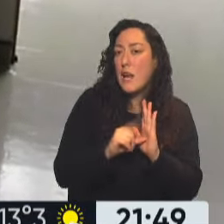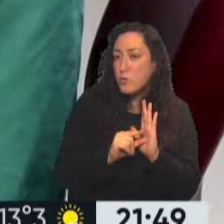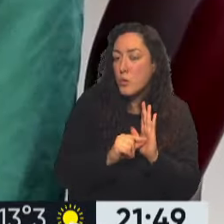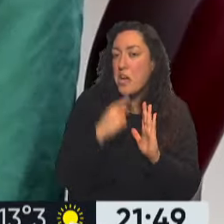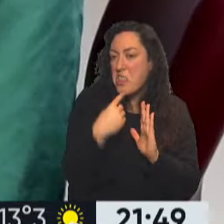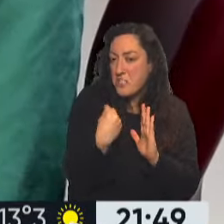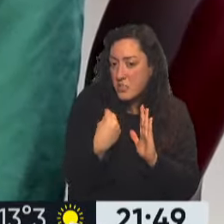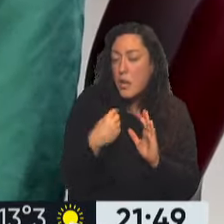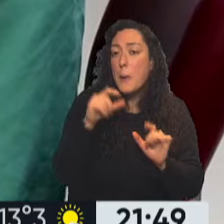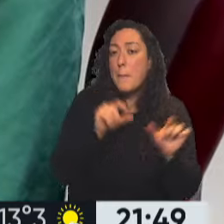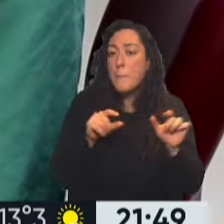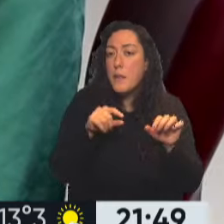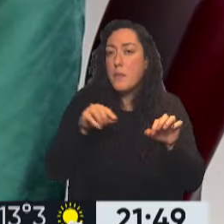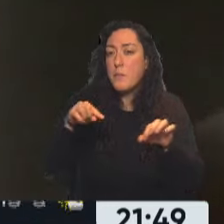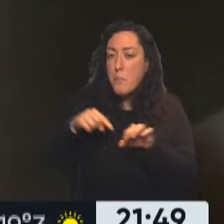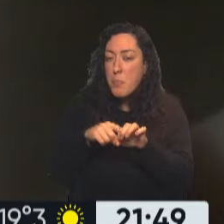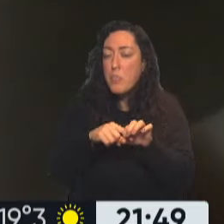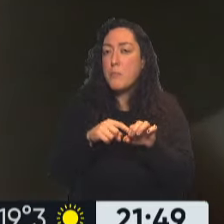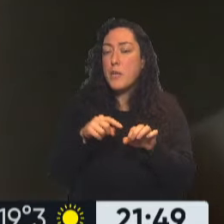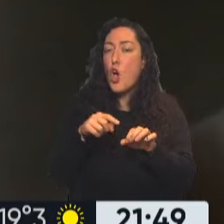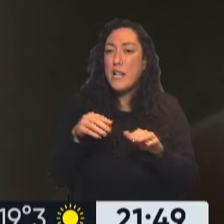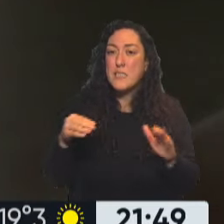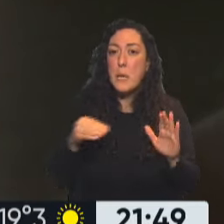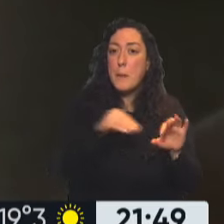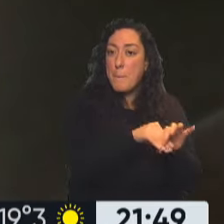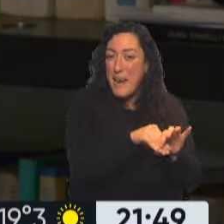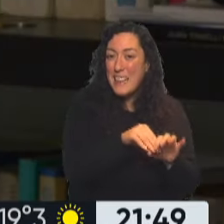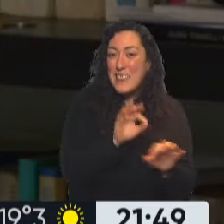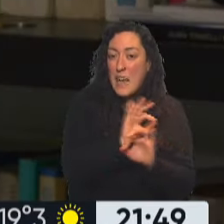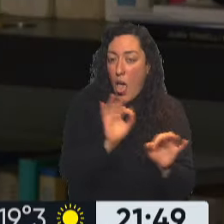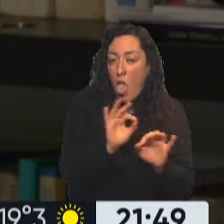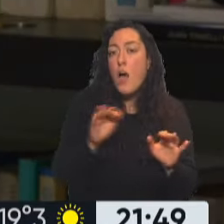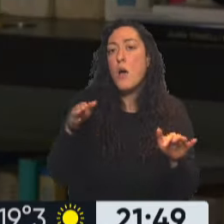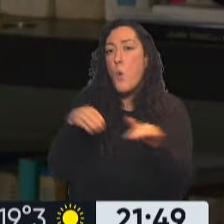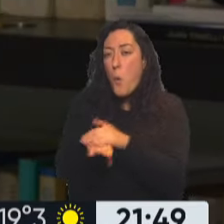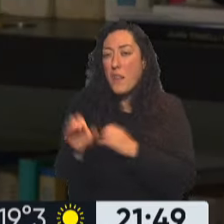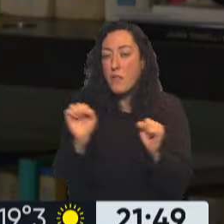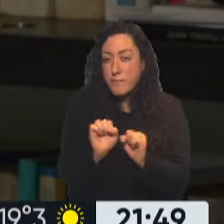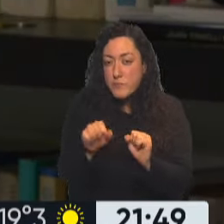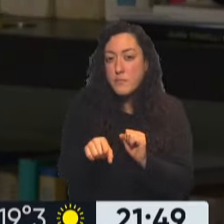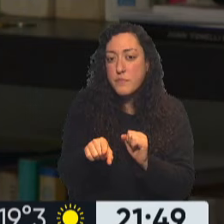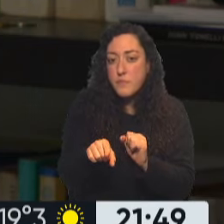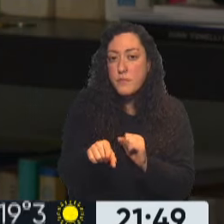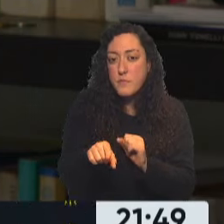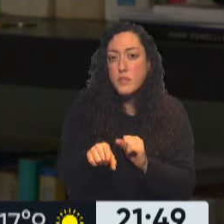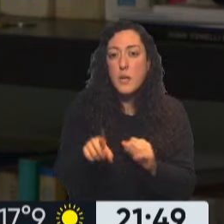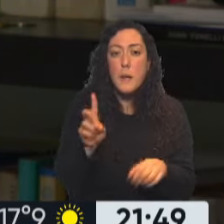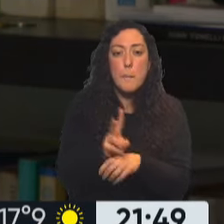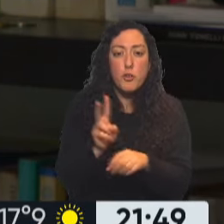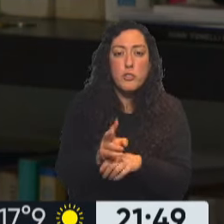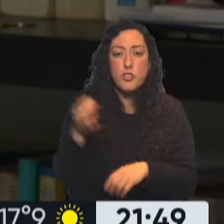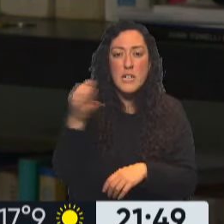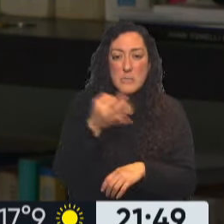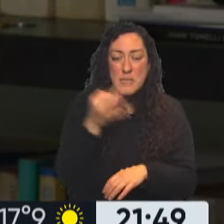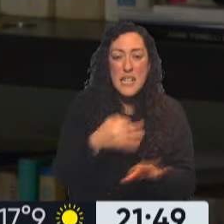que los embriones no implantados, crioconservados, son merecedores de una protección especial a través